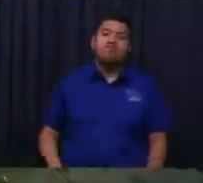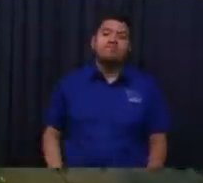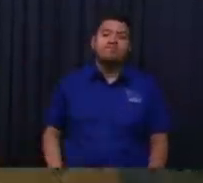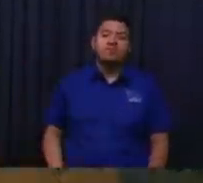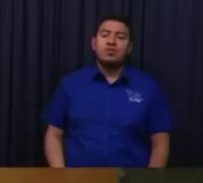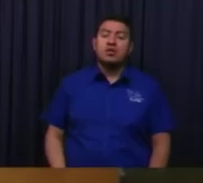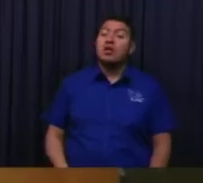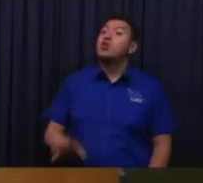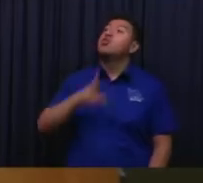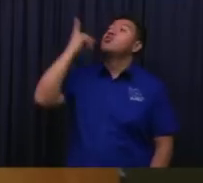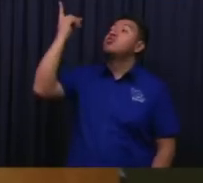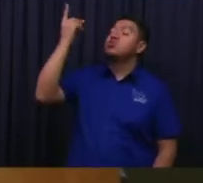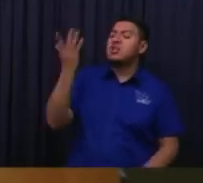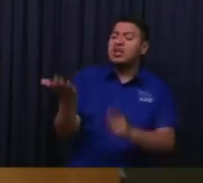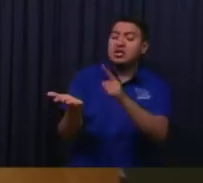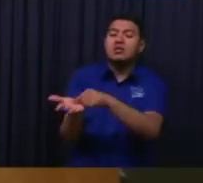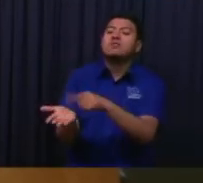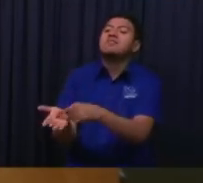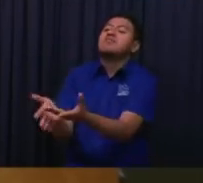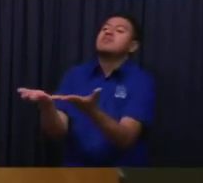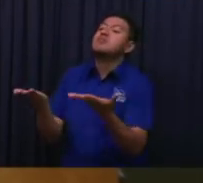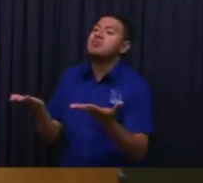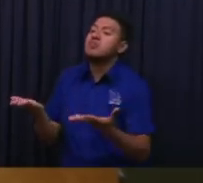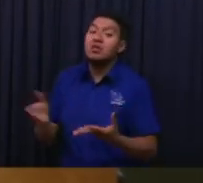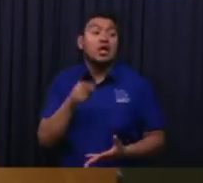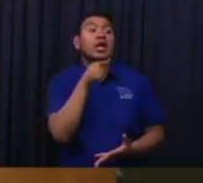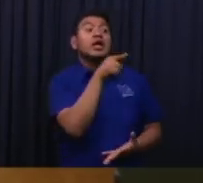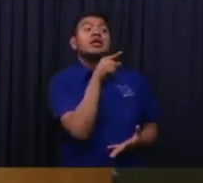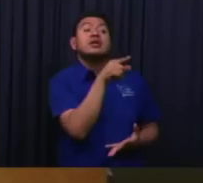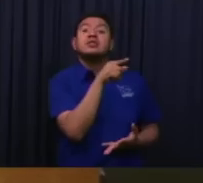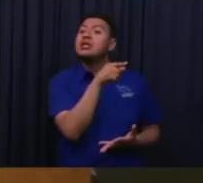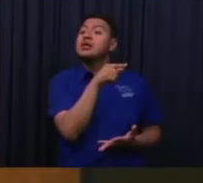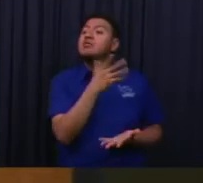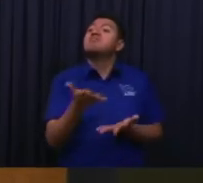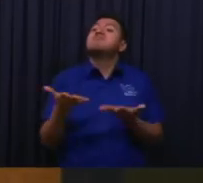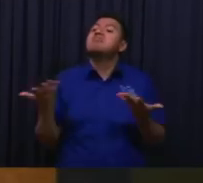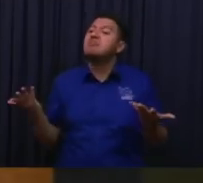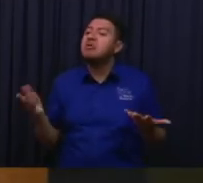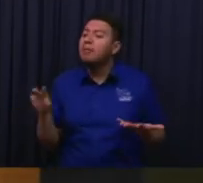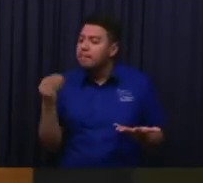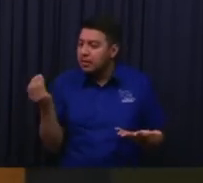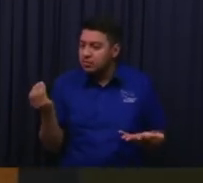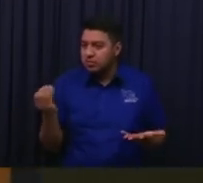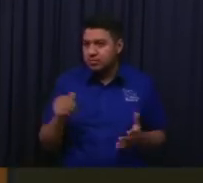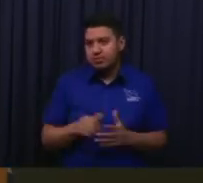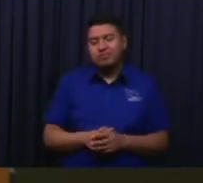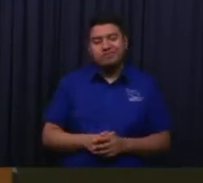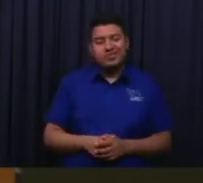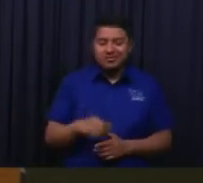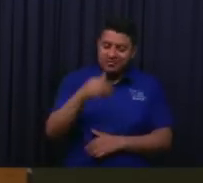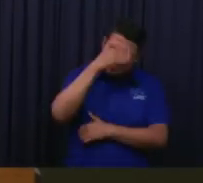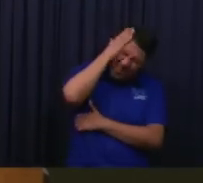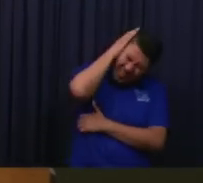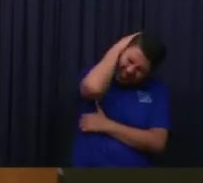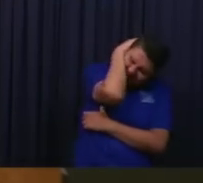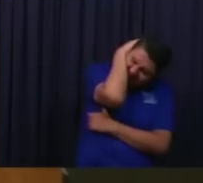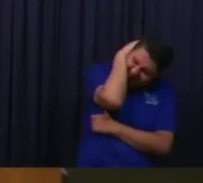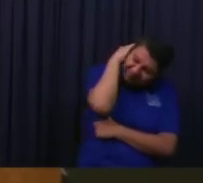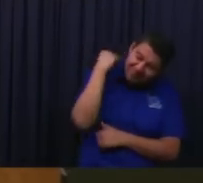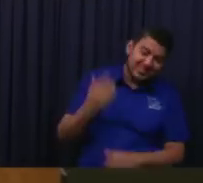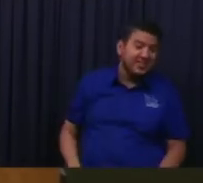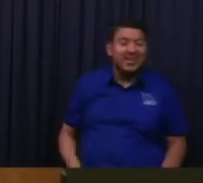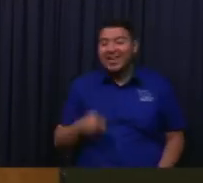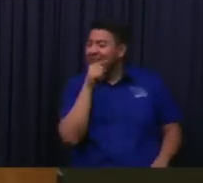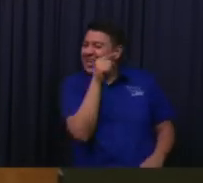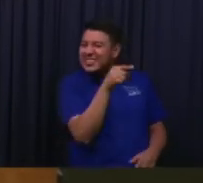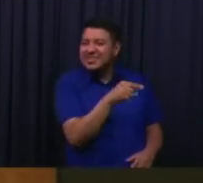decir: mira, ¿y aquella oveja? Señor, tú sabes que esa oveja era, jala, esa oveja, Señor, parecía cabra. Cuando